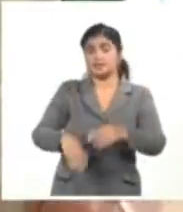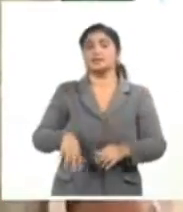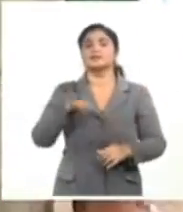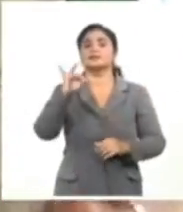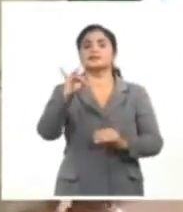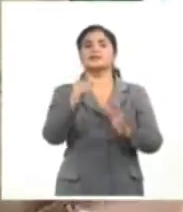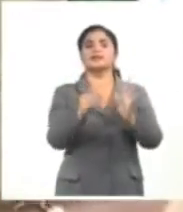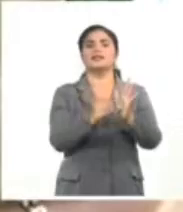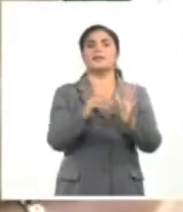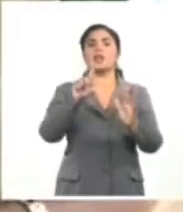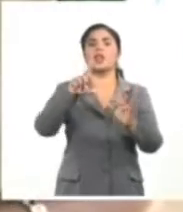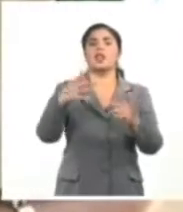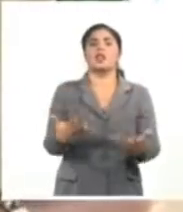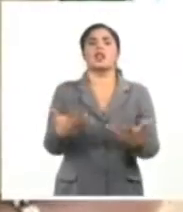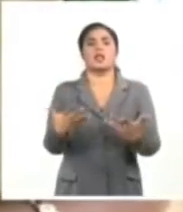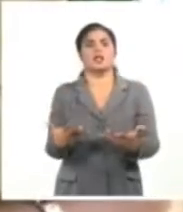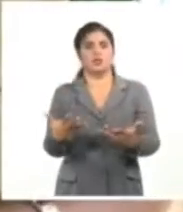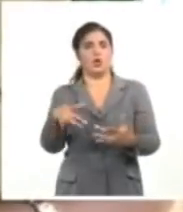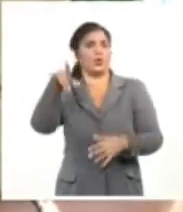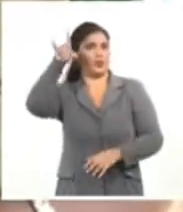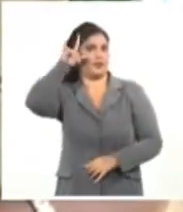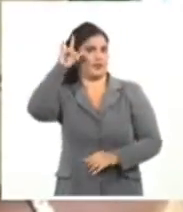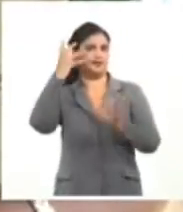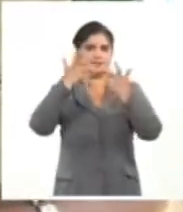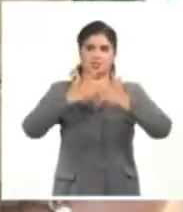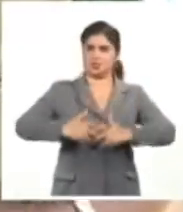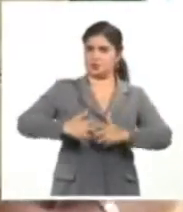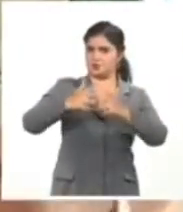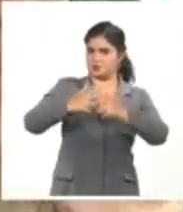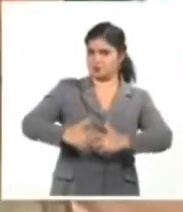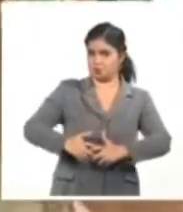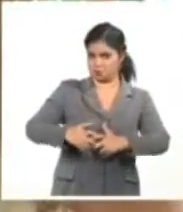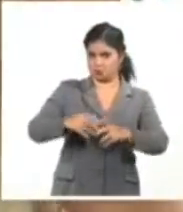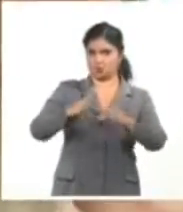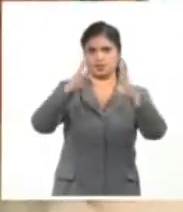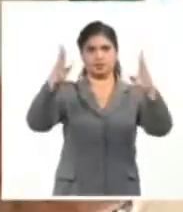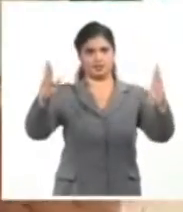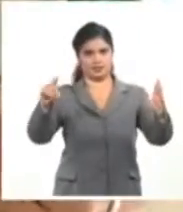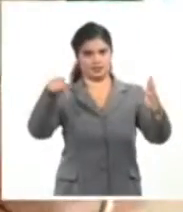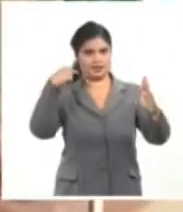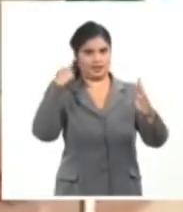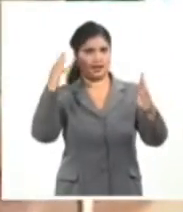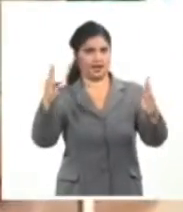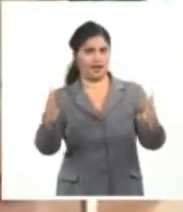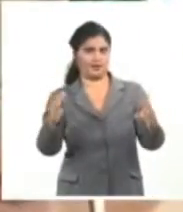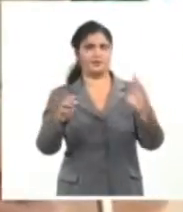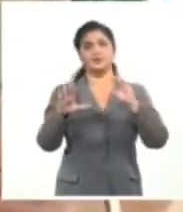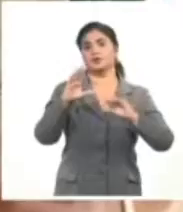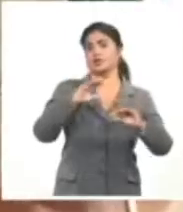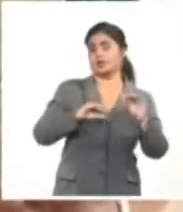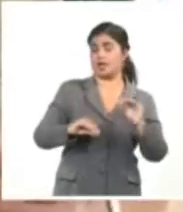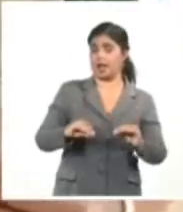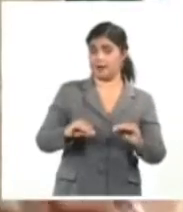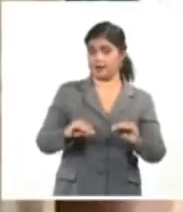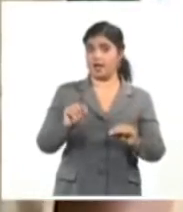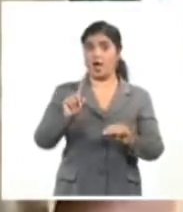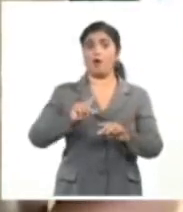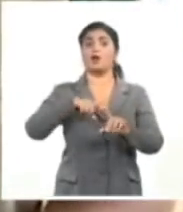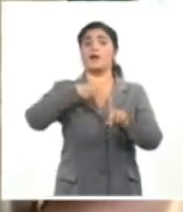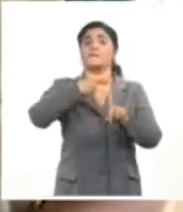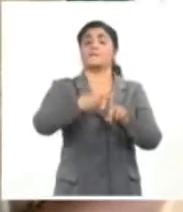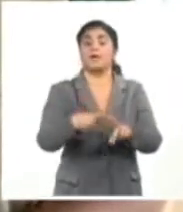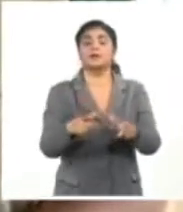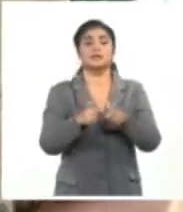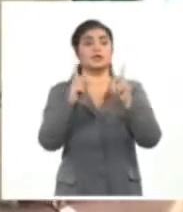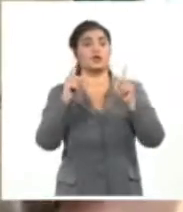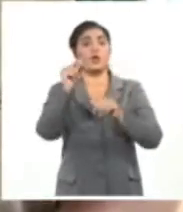7.000. De todo eso estuvieron conversando en ese lugar. Y en estos momentos, en estos precisos instantes, el vicepresidente cubano se encuentra reunido con